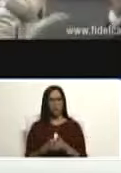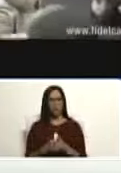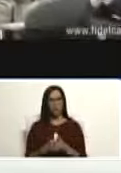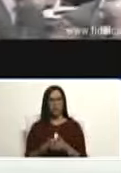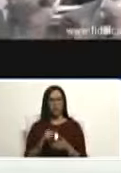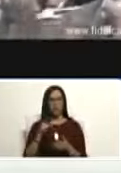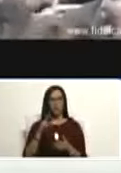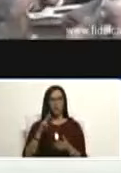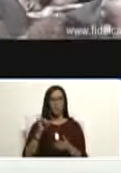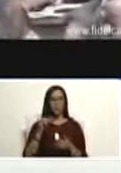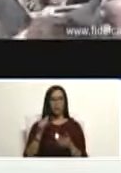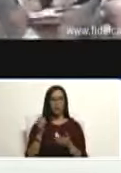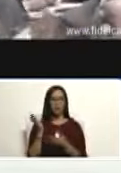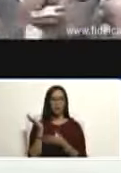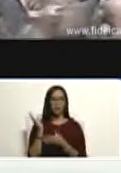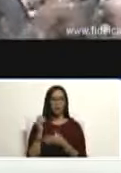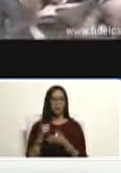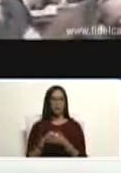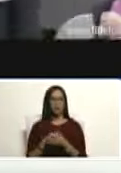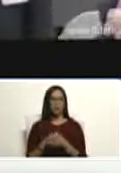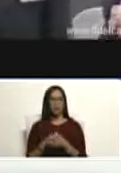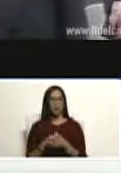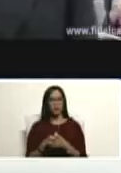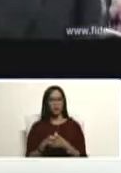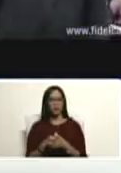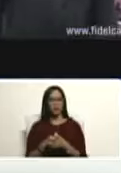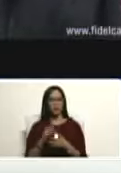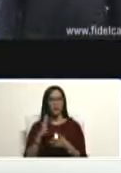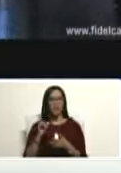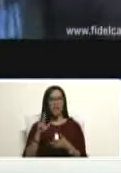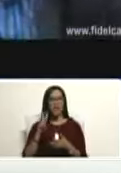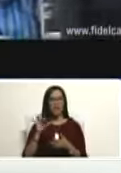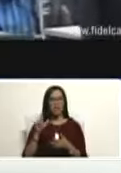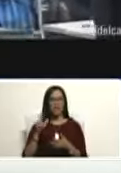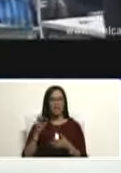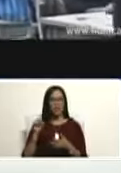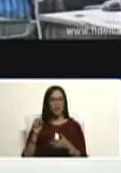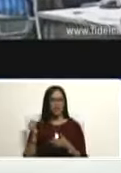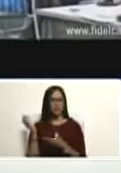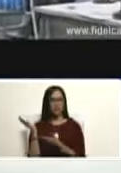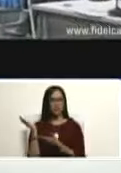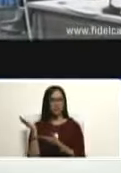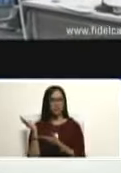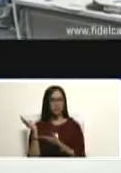Villegas, Guy Bernáez, Velázquez Araguayán.